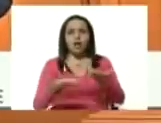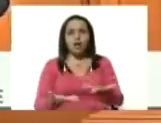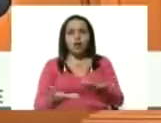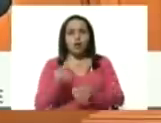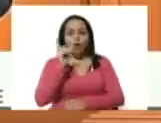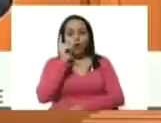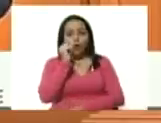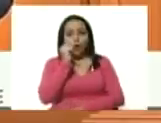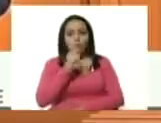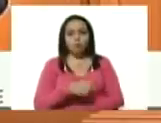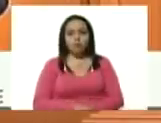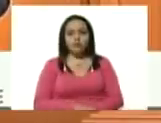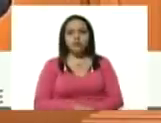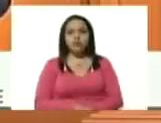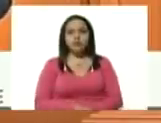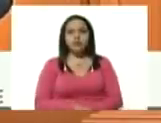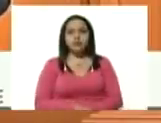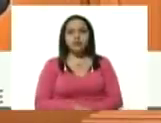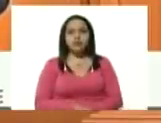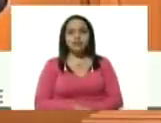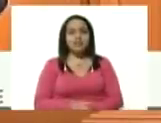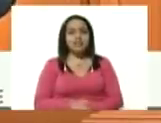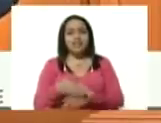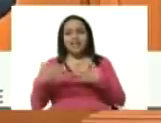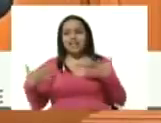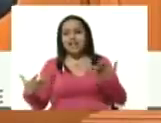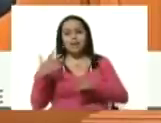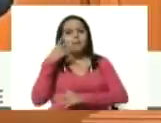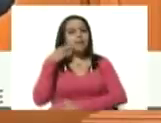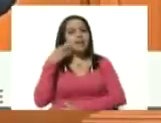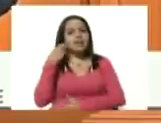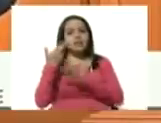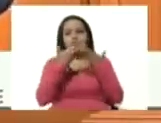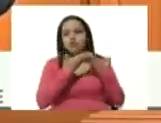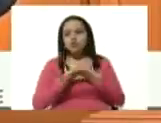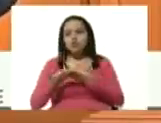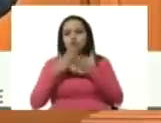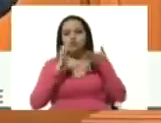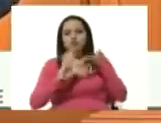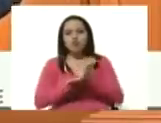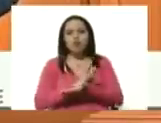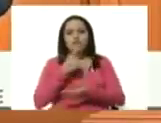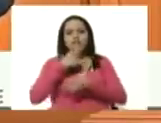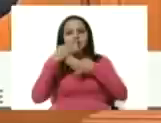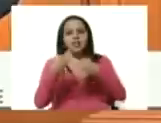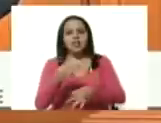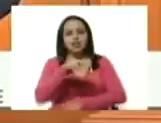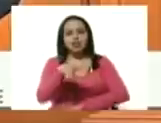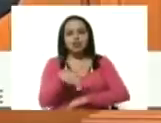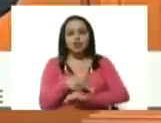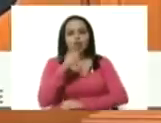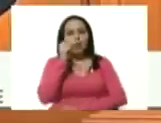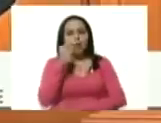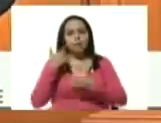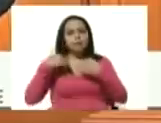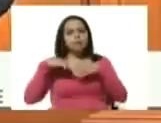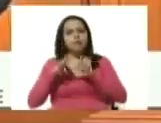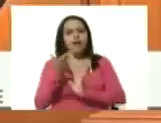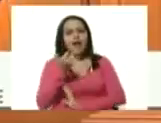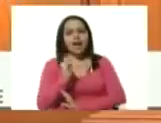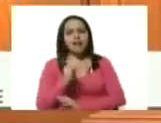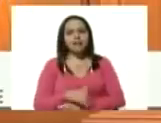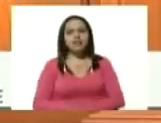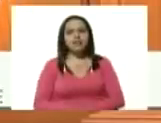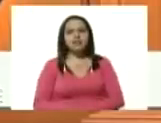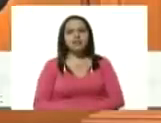quilates morales, de gran experiencia, estudioso de la realidad nacional, un hombre que quizás tenga récord mundial